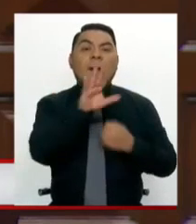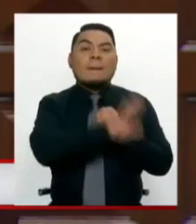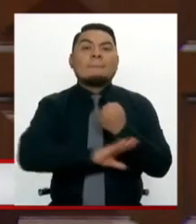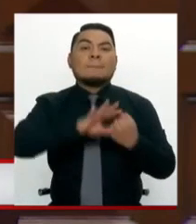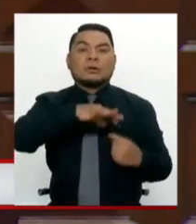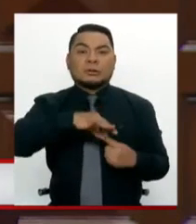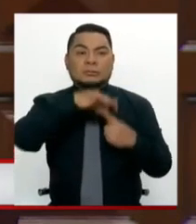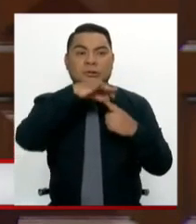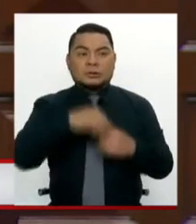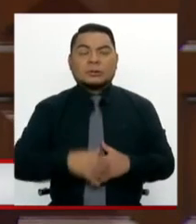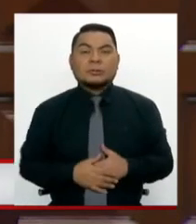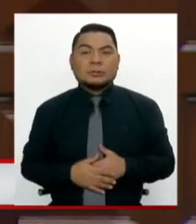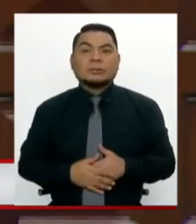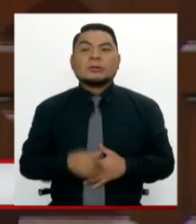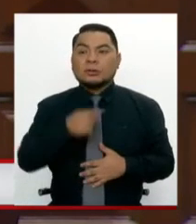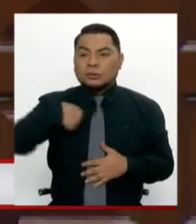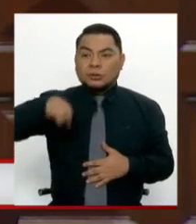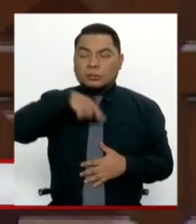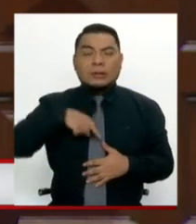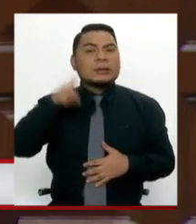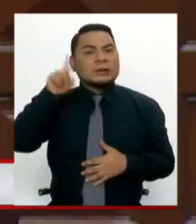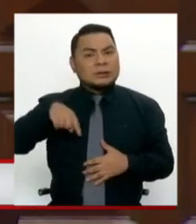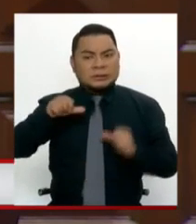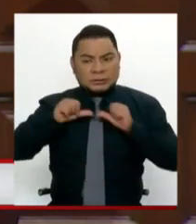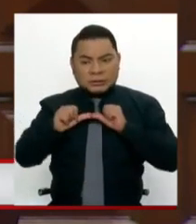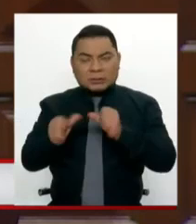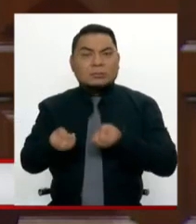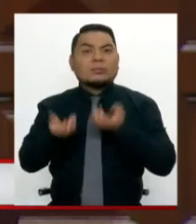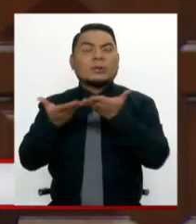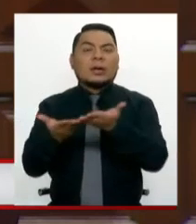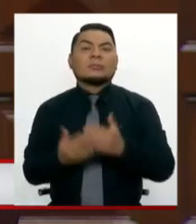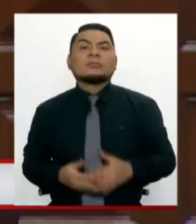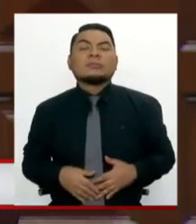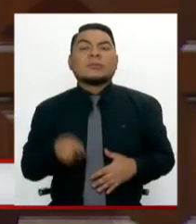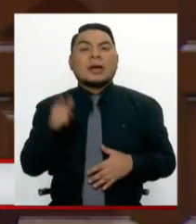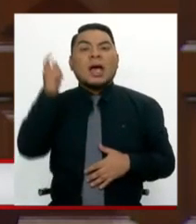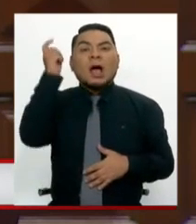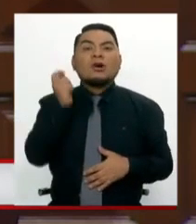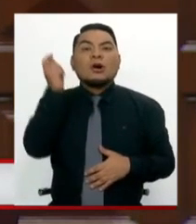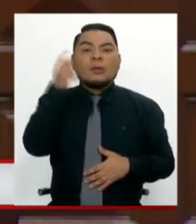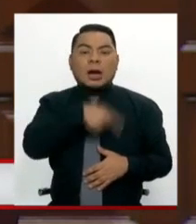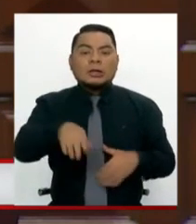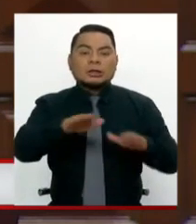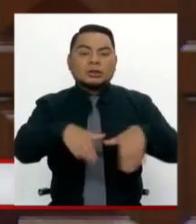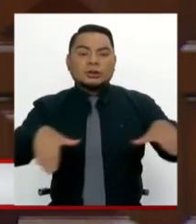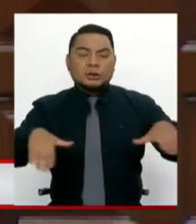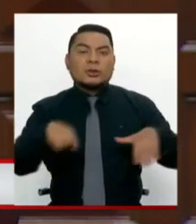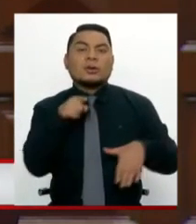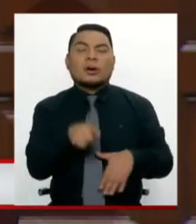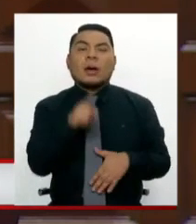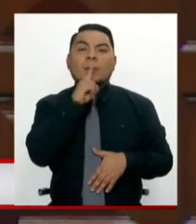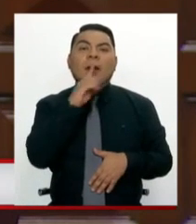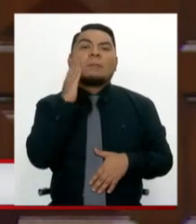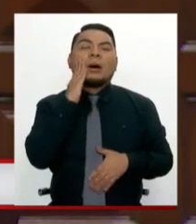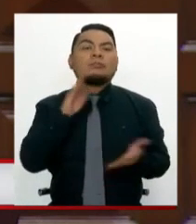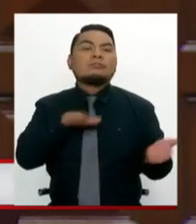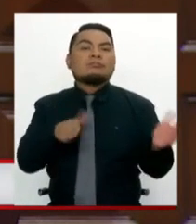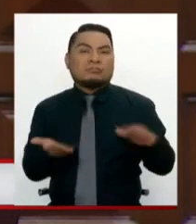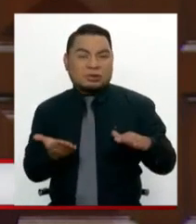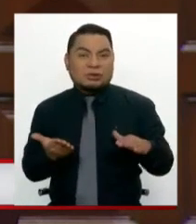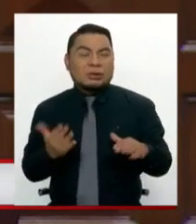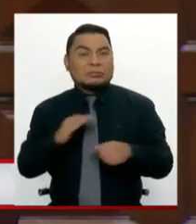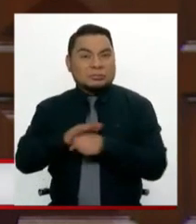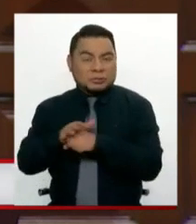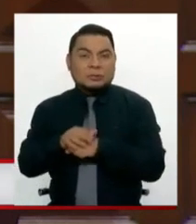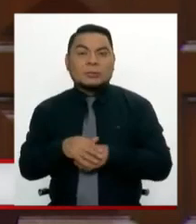protección especial. Seguimos brindando la pensión por orfandad para nuestros niños y niñas